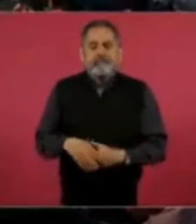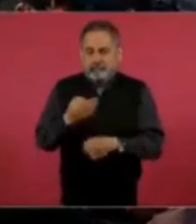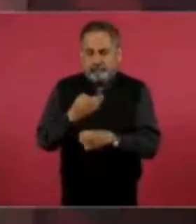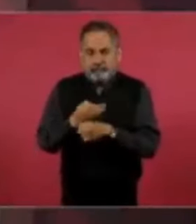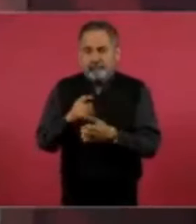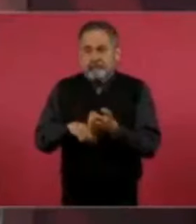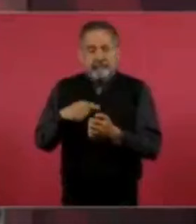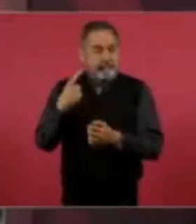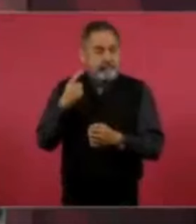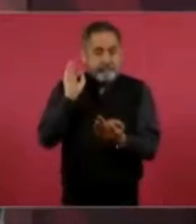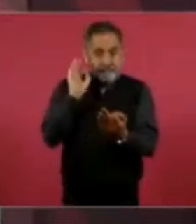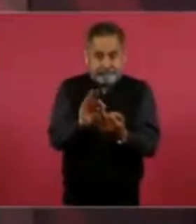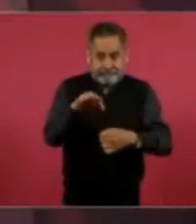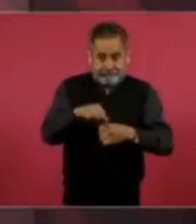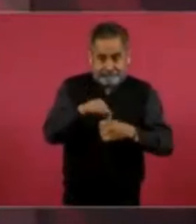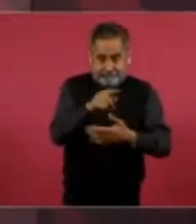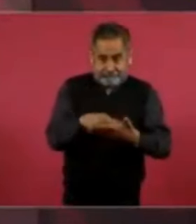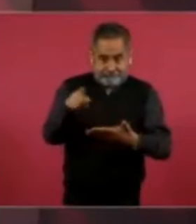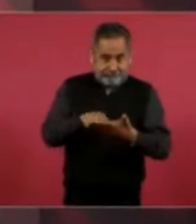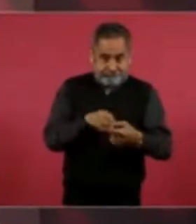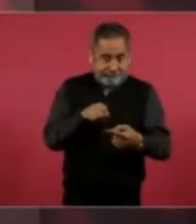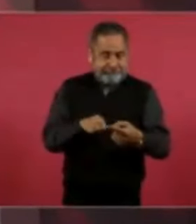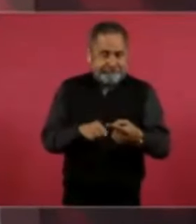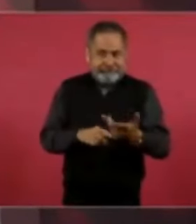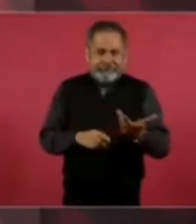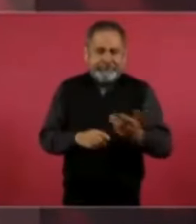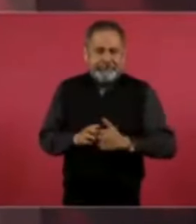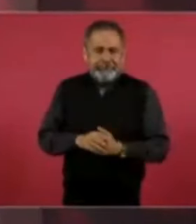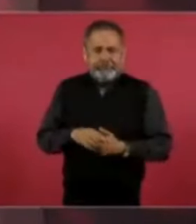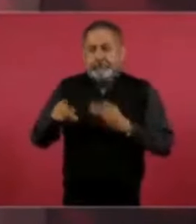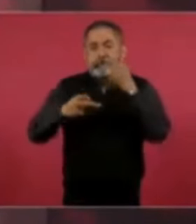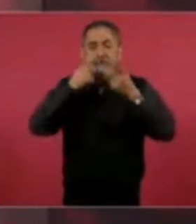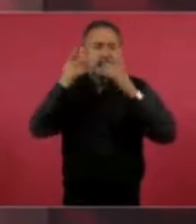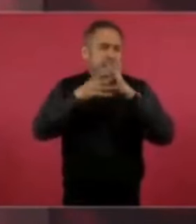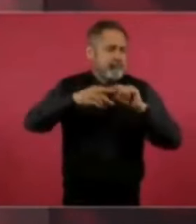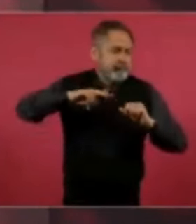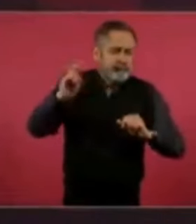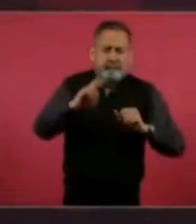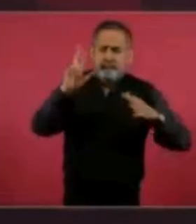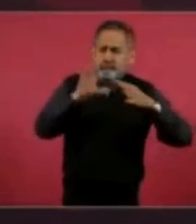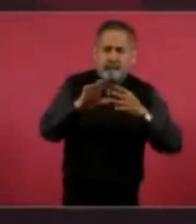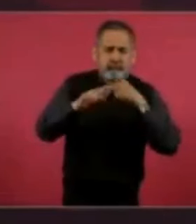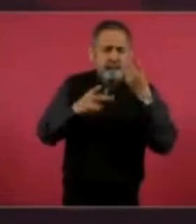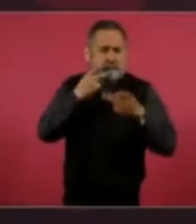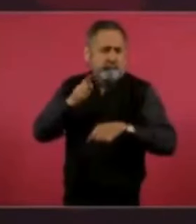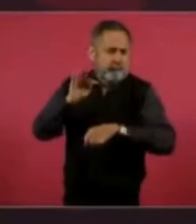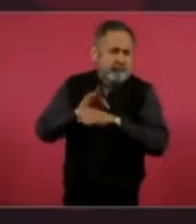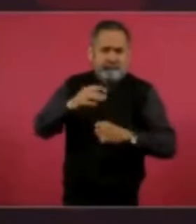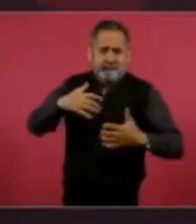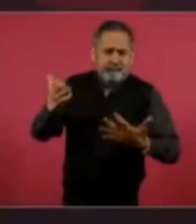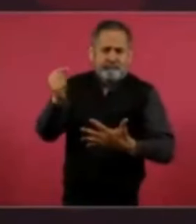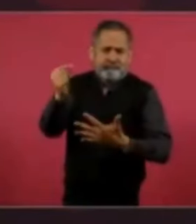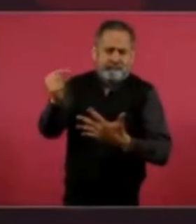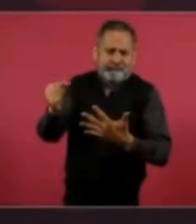pedirle por favor al gobierno de Estados Unidos que nos informe qué fue lo que pasó porque pues nosotros no sabemos qué ocurrió